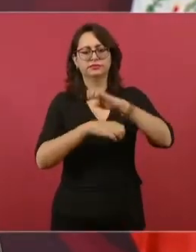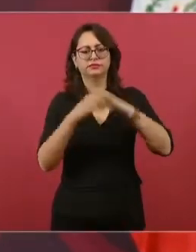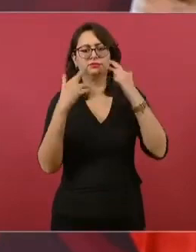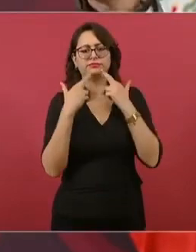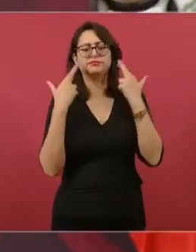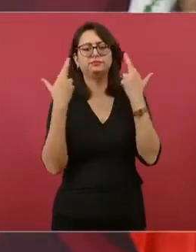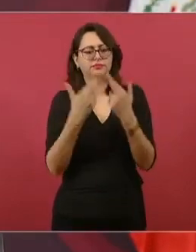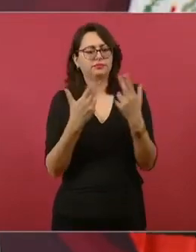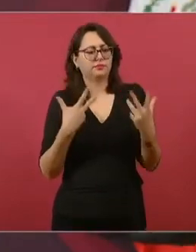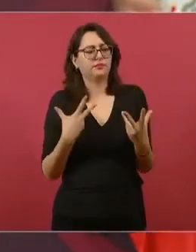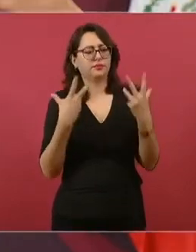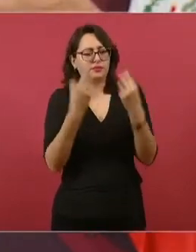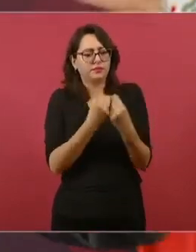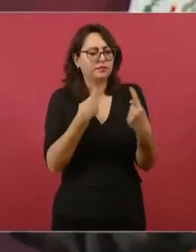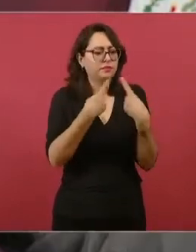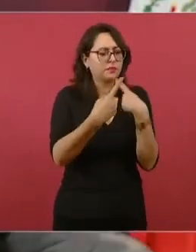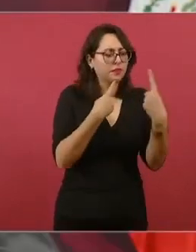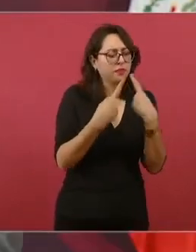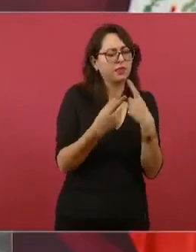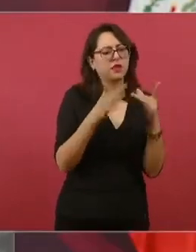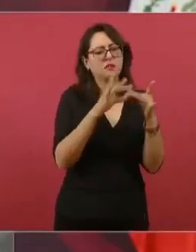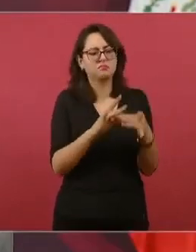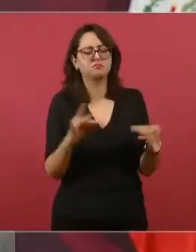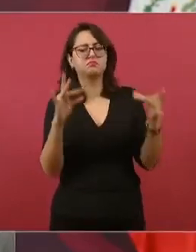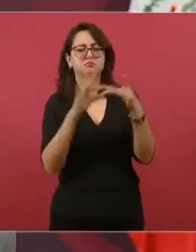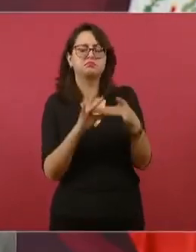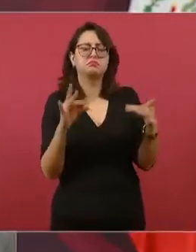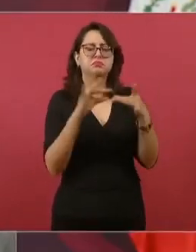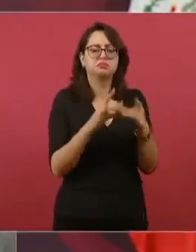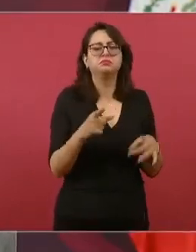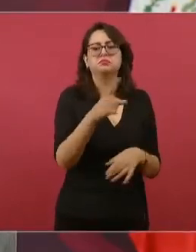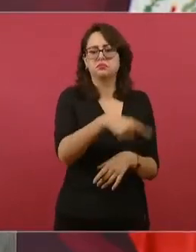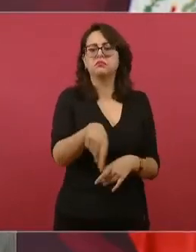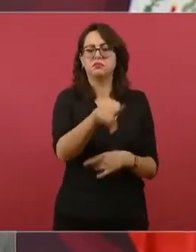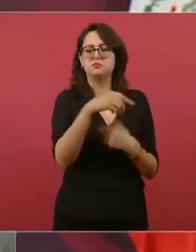porque afortunadamente ellos van entendiendo